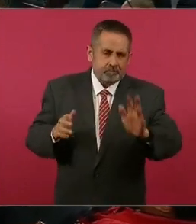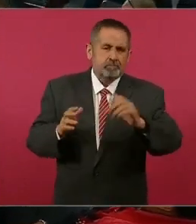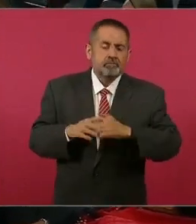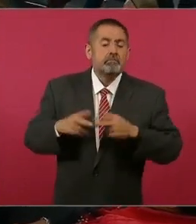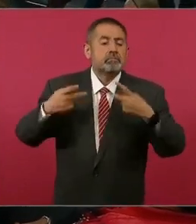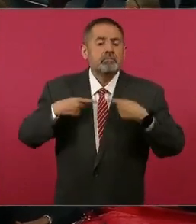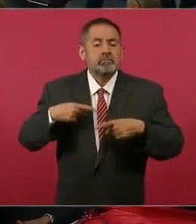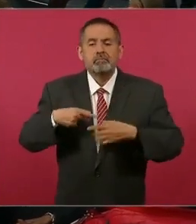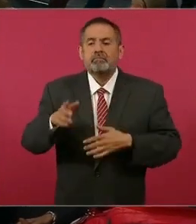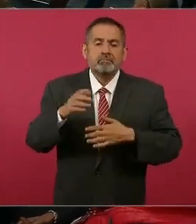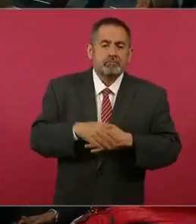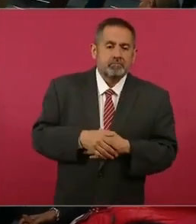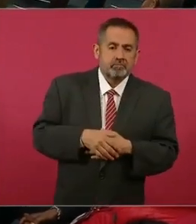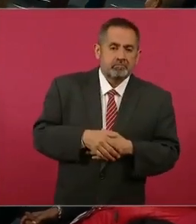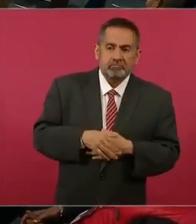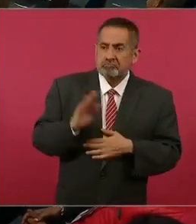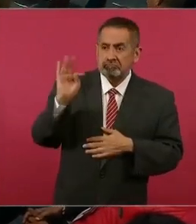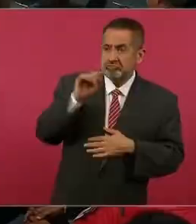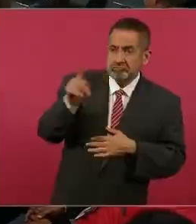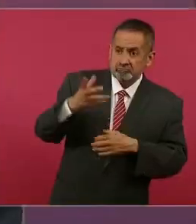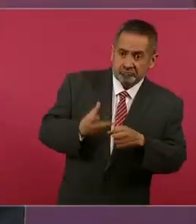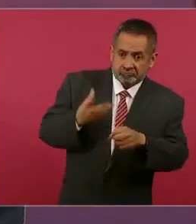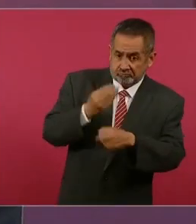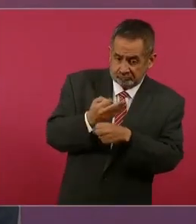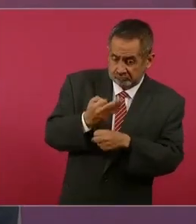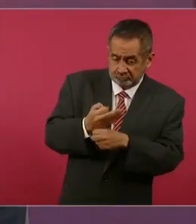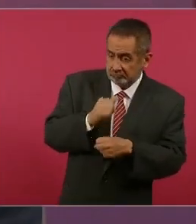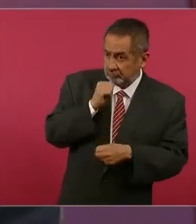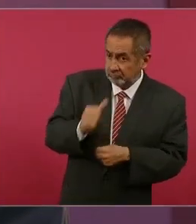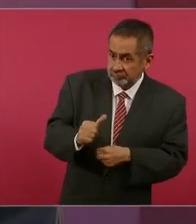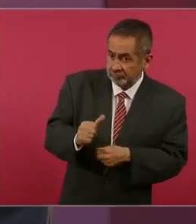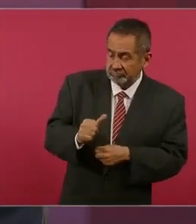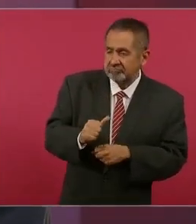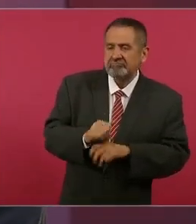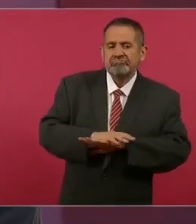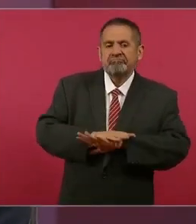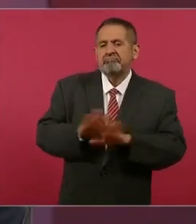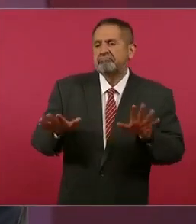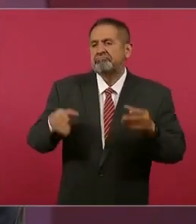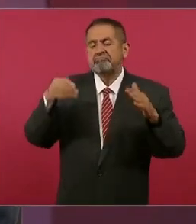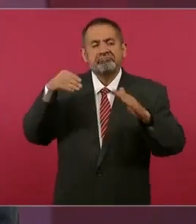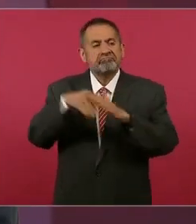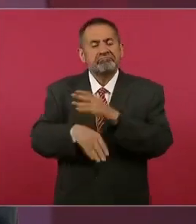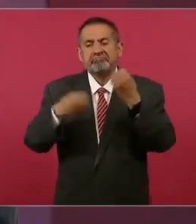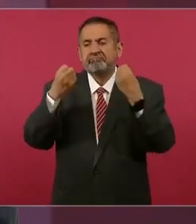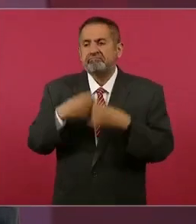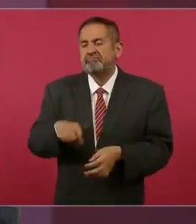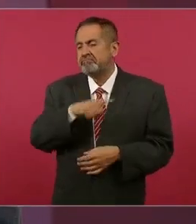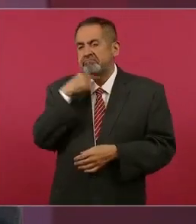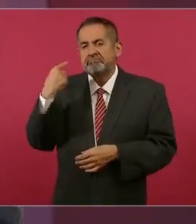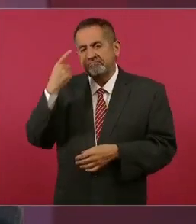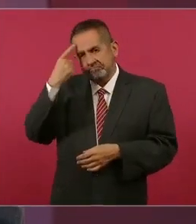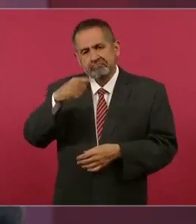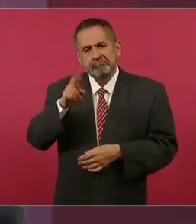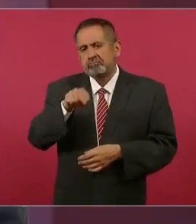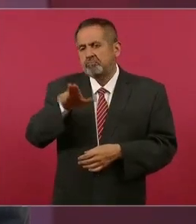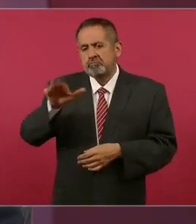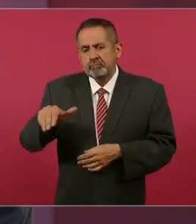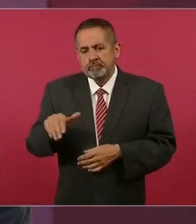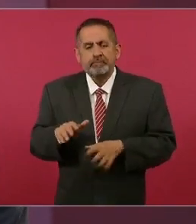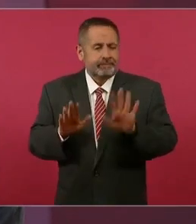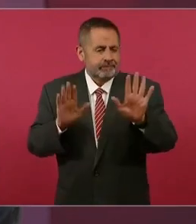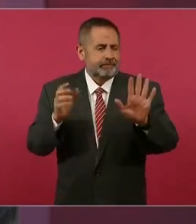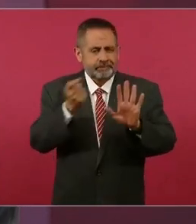la gente dice, si no lo arreglamos ahora, ya no lo vamos a arreglar nunca.